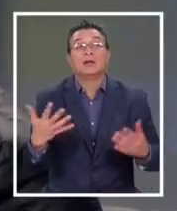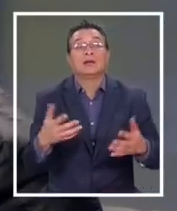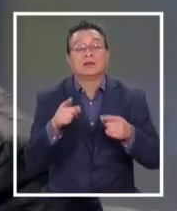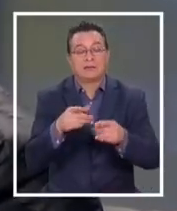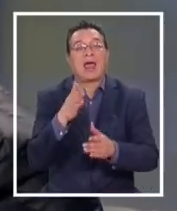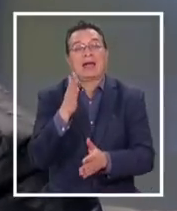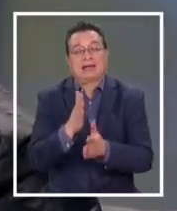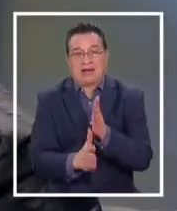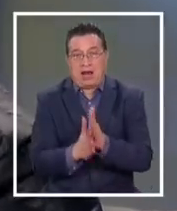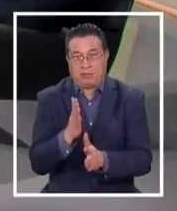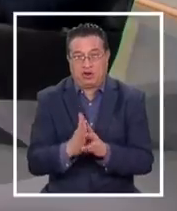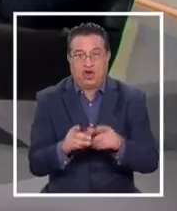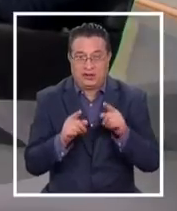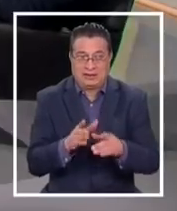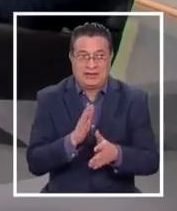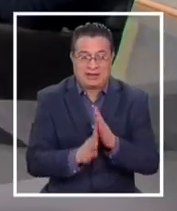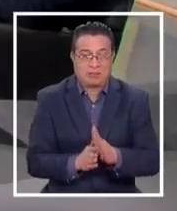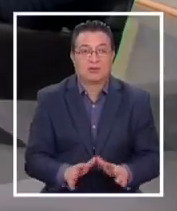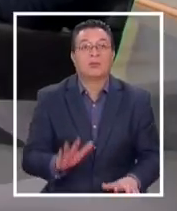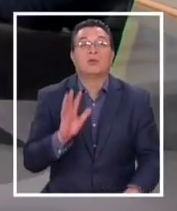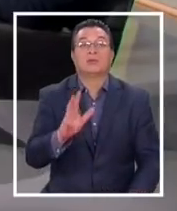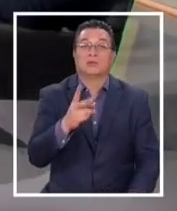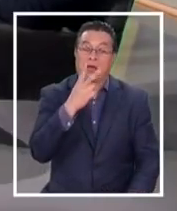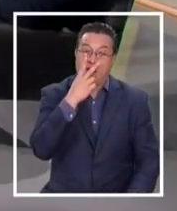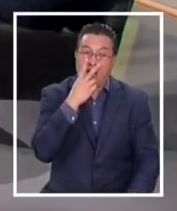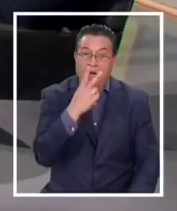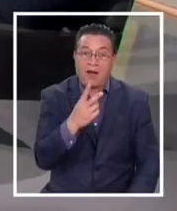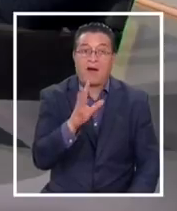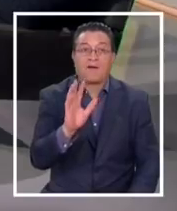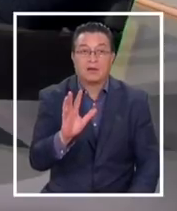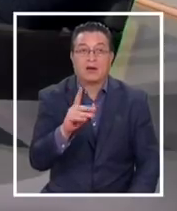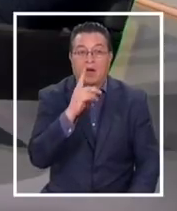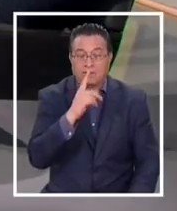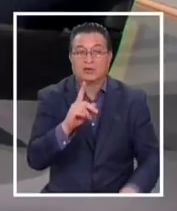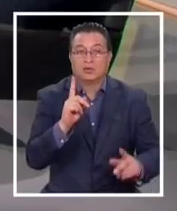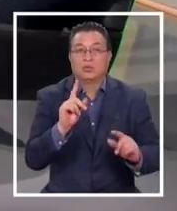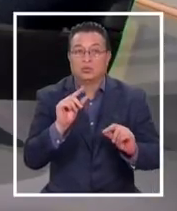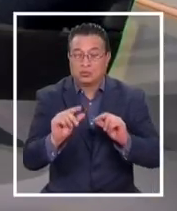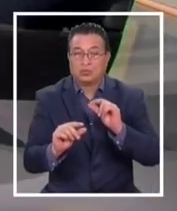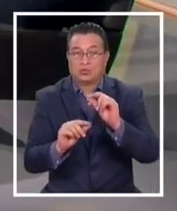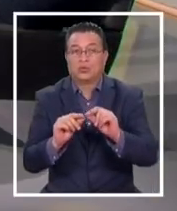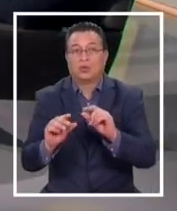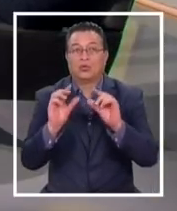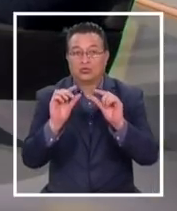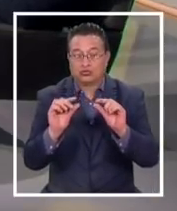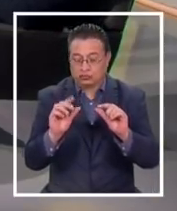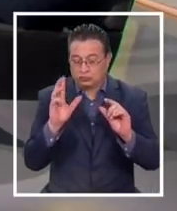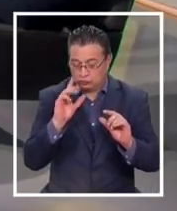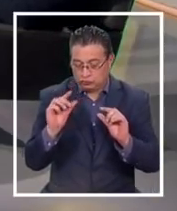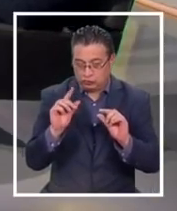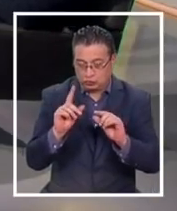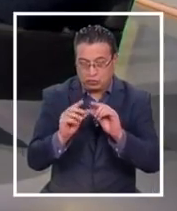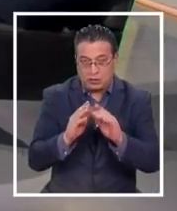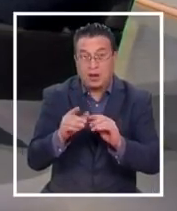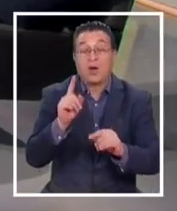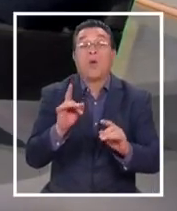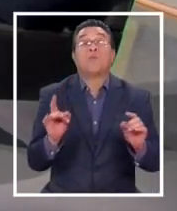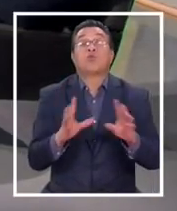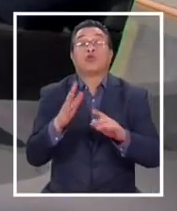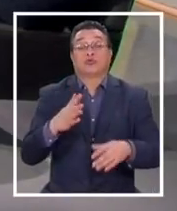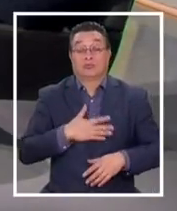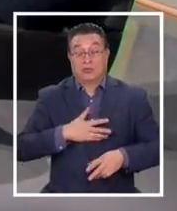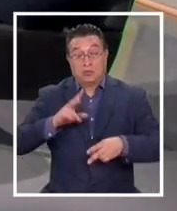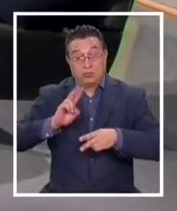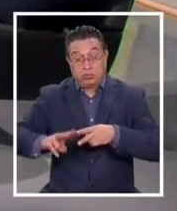sea rápido. A ver, pero también no, tiene que ser... No, sí, pero una cosa por lo rápido. Nada más tocayo. Yeah. Una cosa por la rápido. Si nosotros lo hacemos